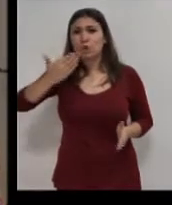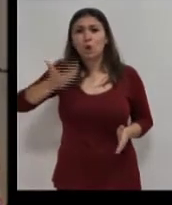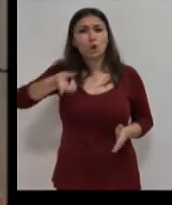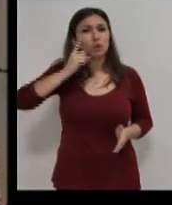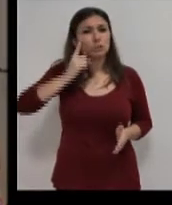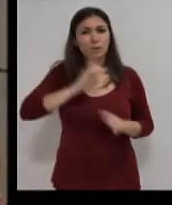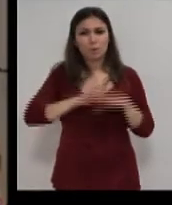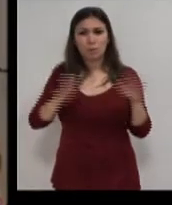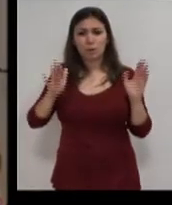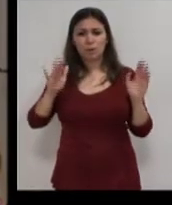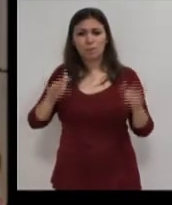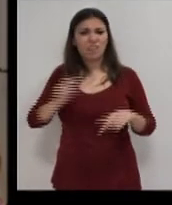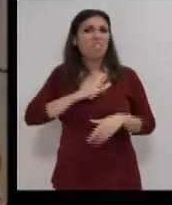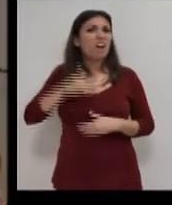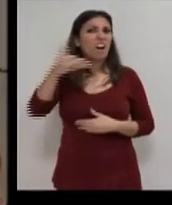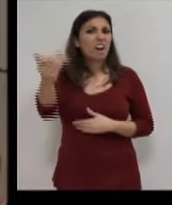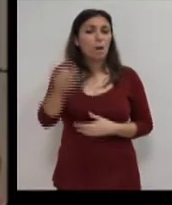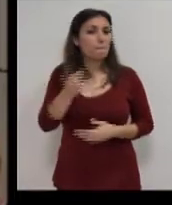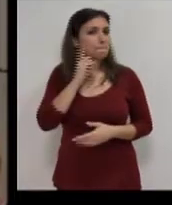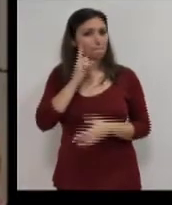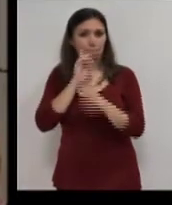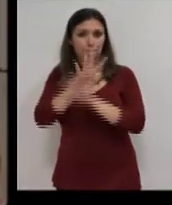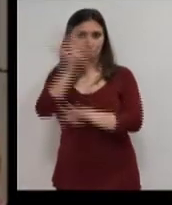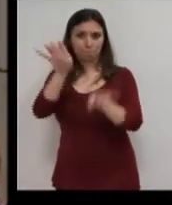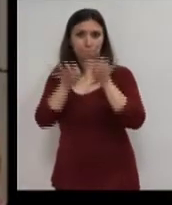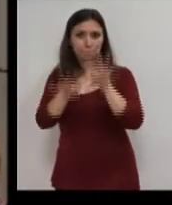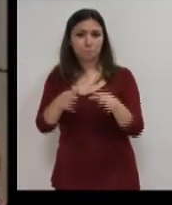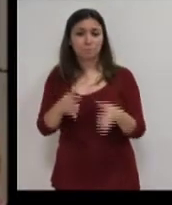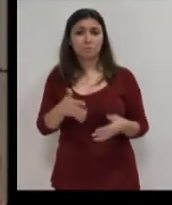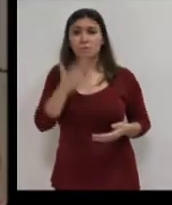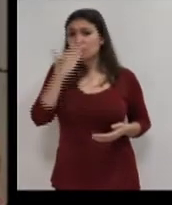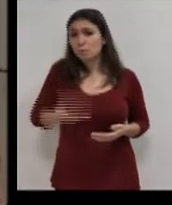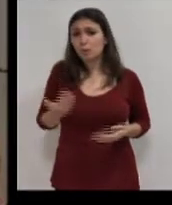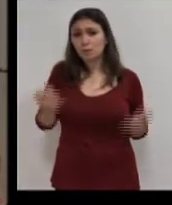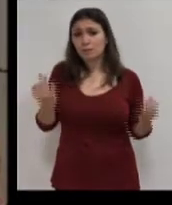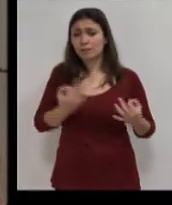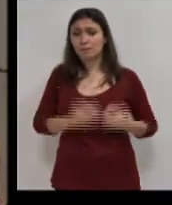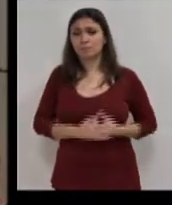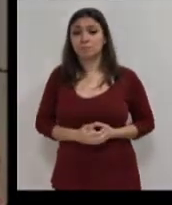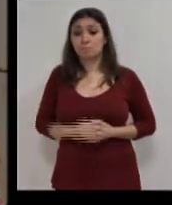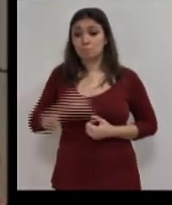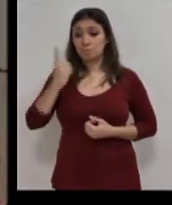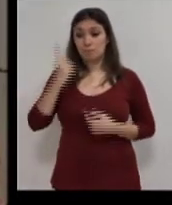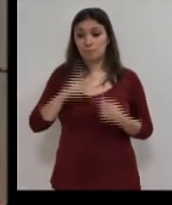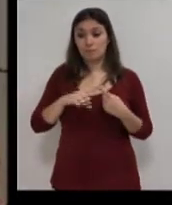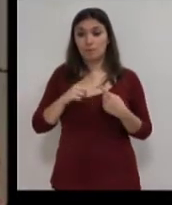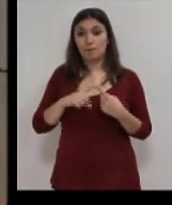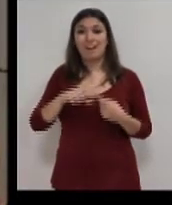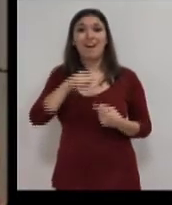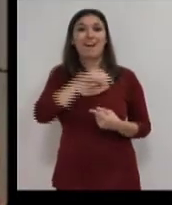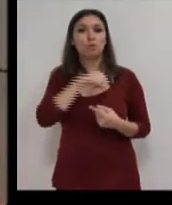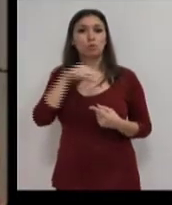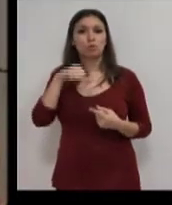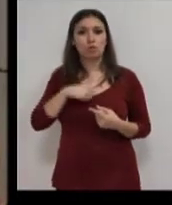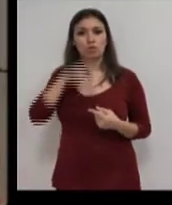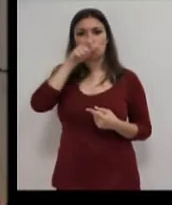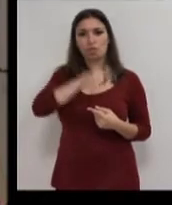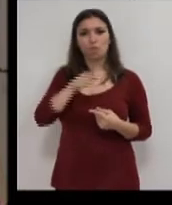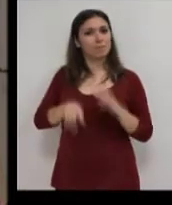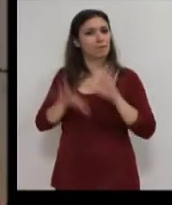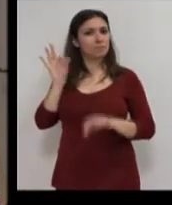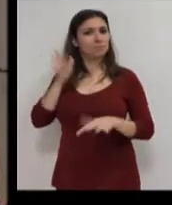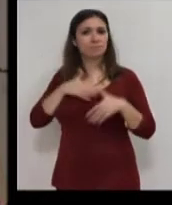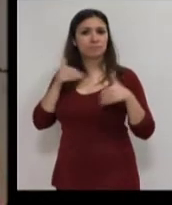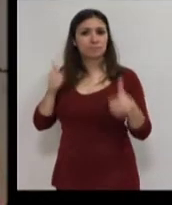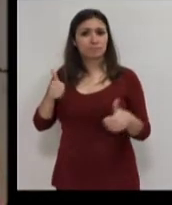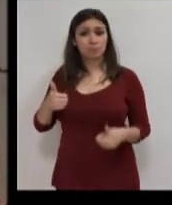radical, casi desconocida, o sea, que no sabemos hasta dónde nos pueden llegar, en algo que me parece sustancial e importantísimo, que es en